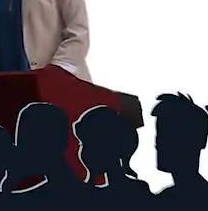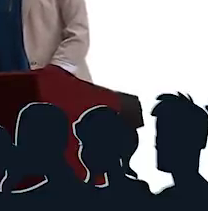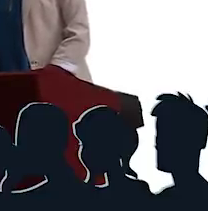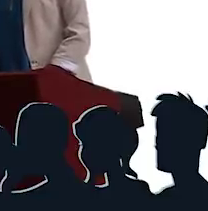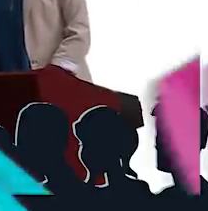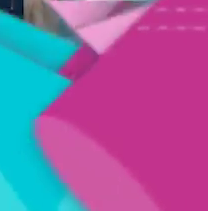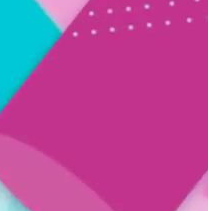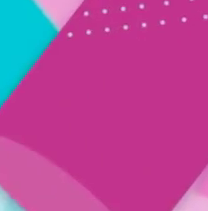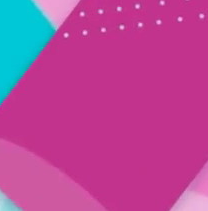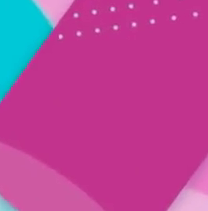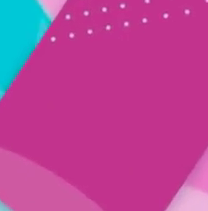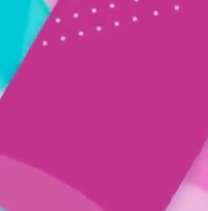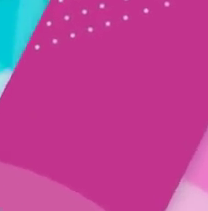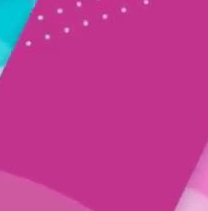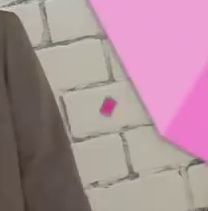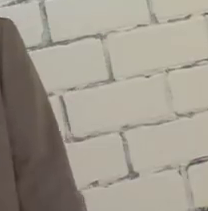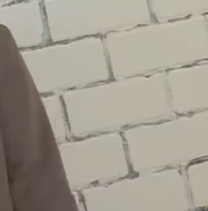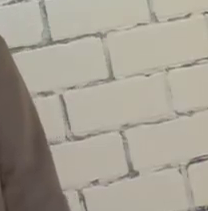musical.